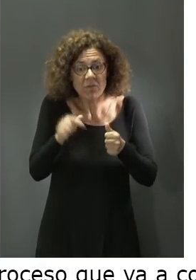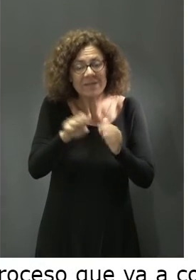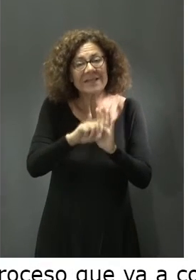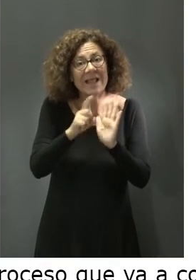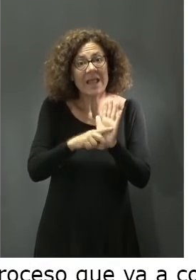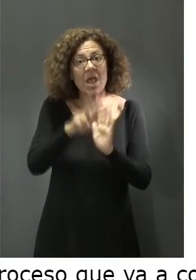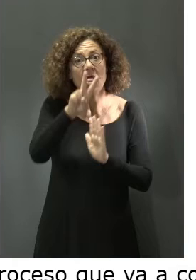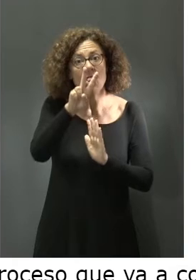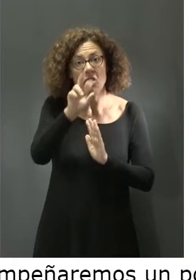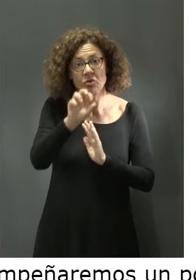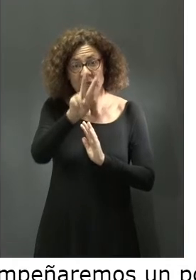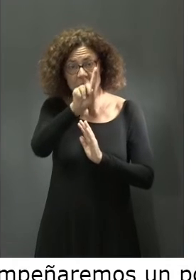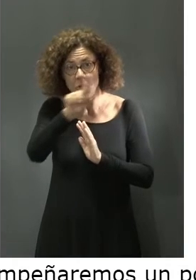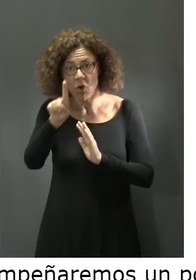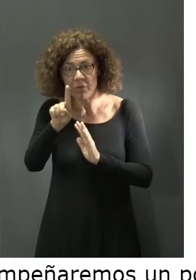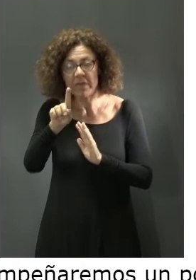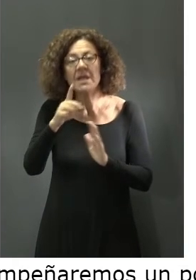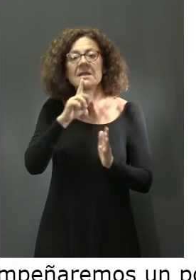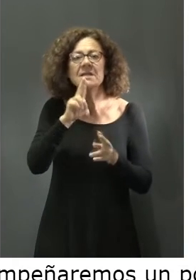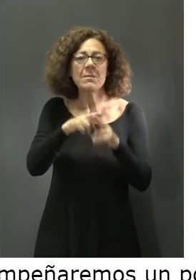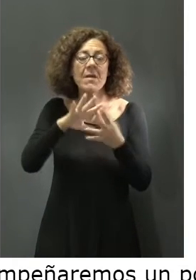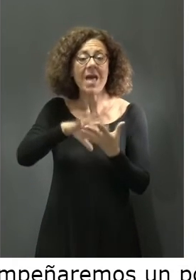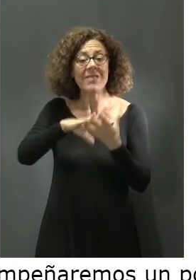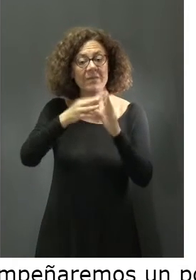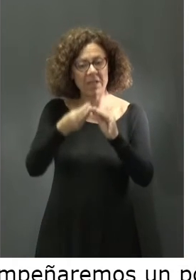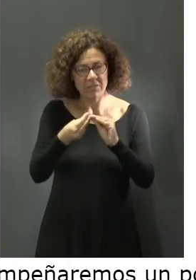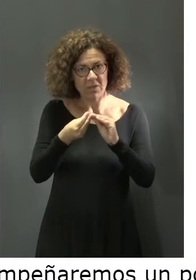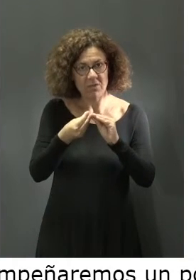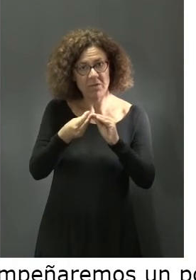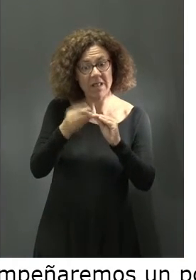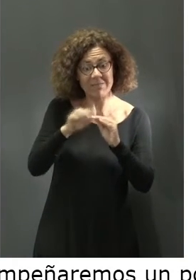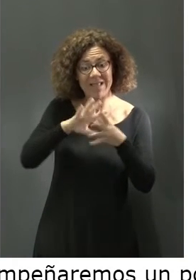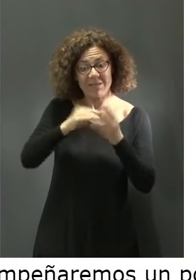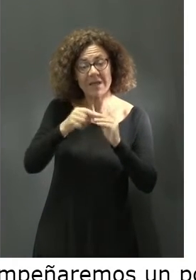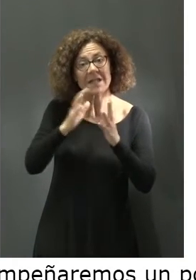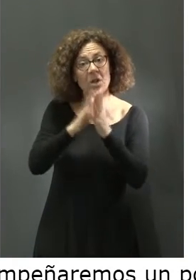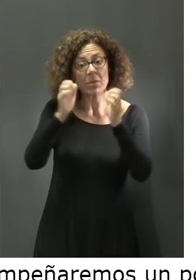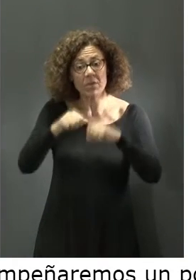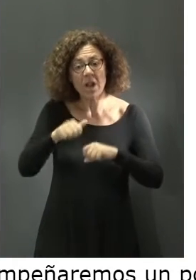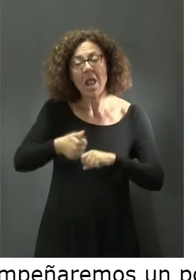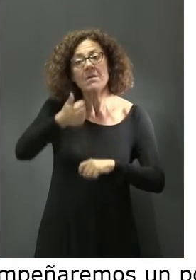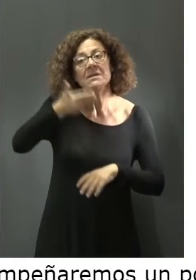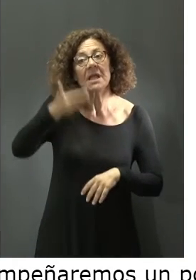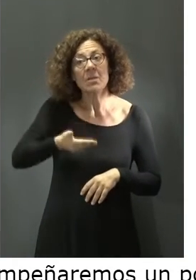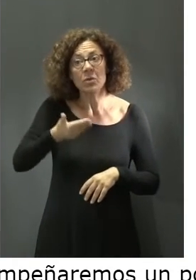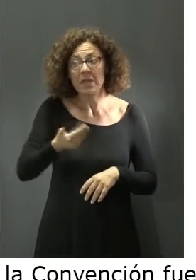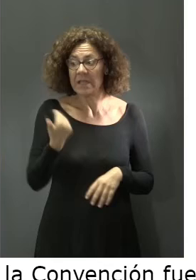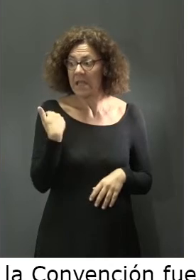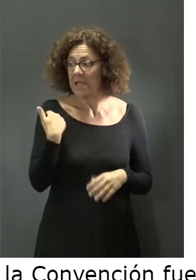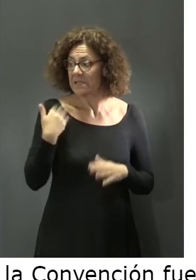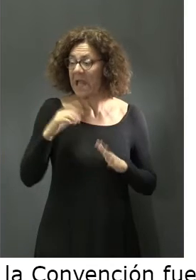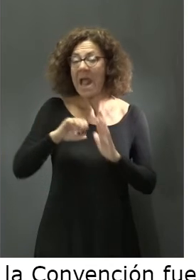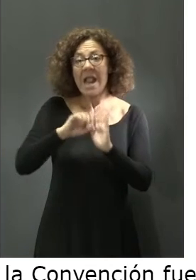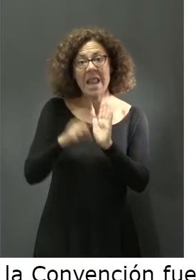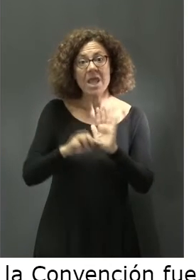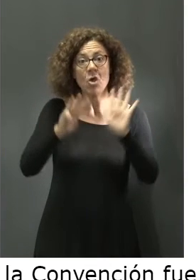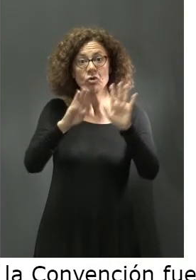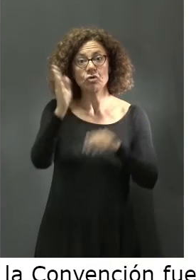de 2011, que se llamaba de adaptación normativa a la Convención, a una de las más importantes, que ha sido esta Ley